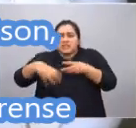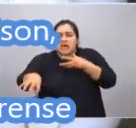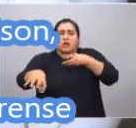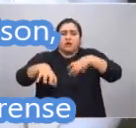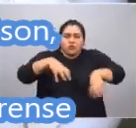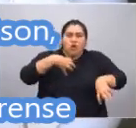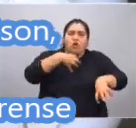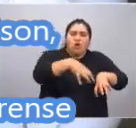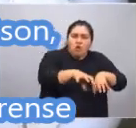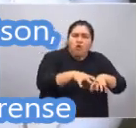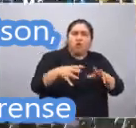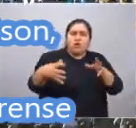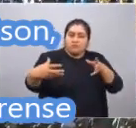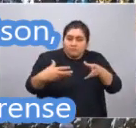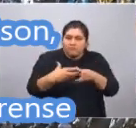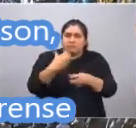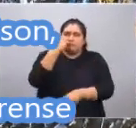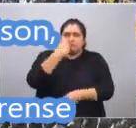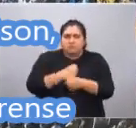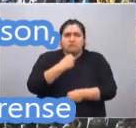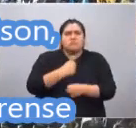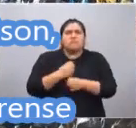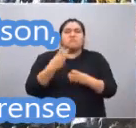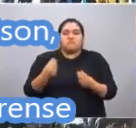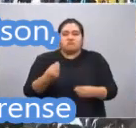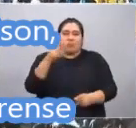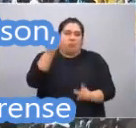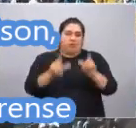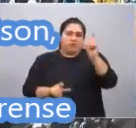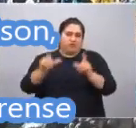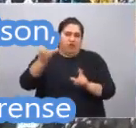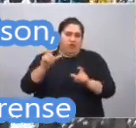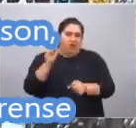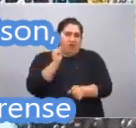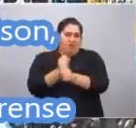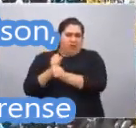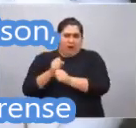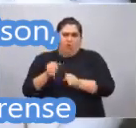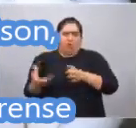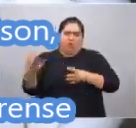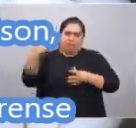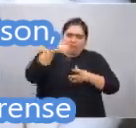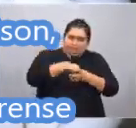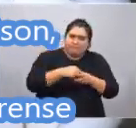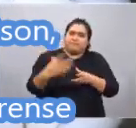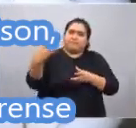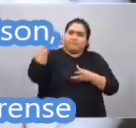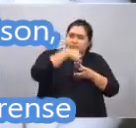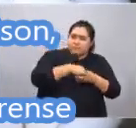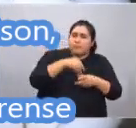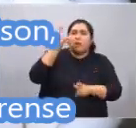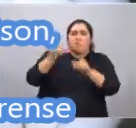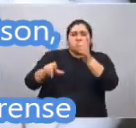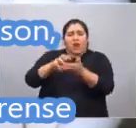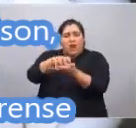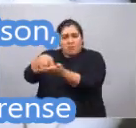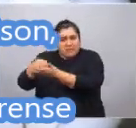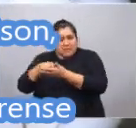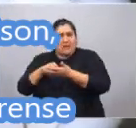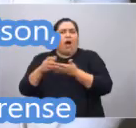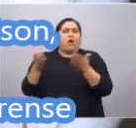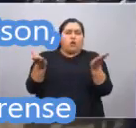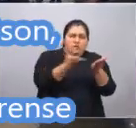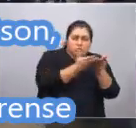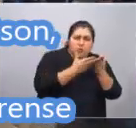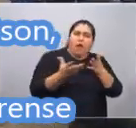multisectoriales que incluían a trabajadores y trabajadoras, a empresarios, a estudiantes,